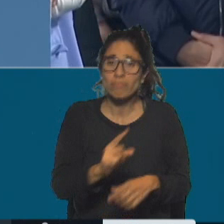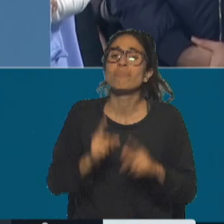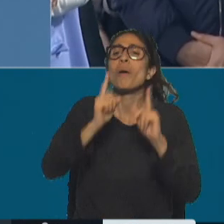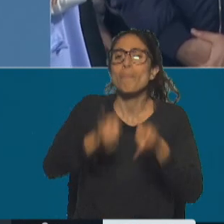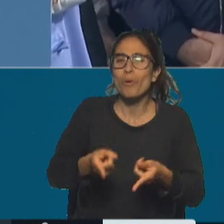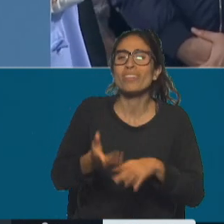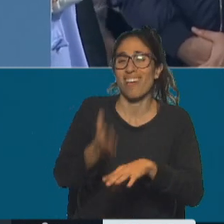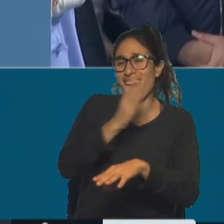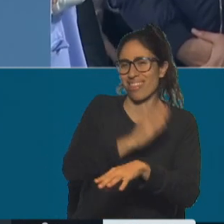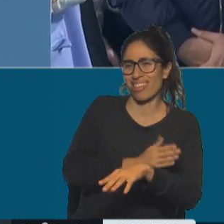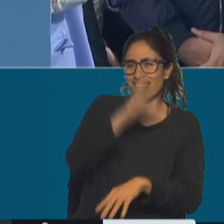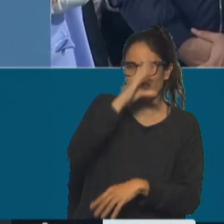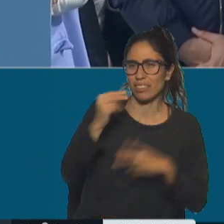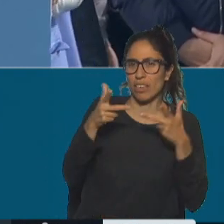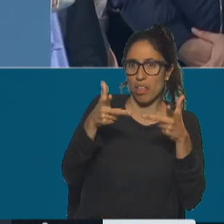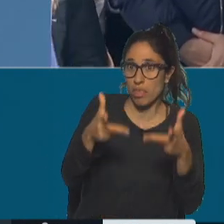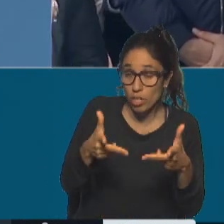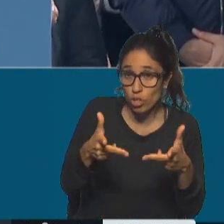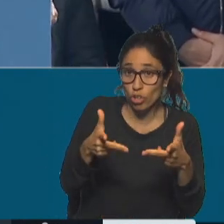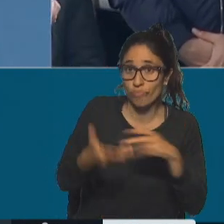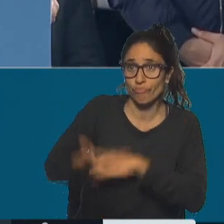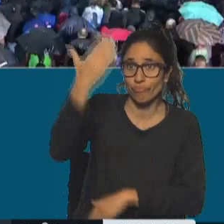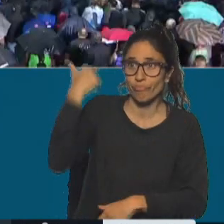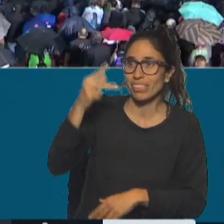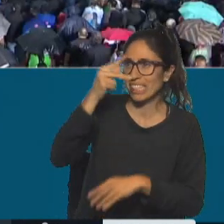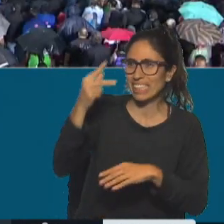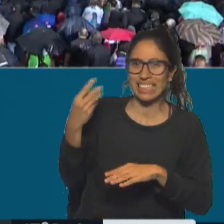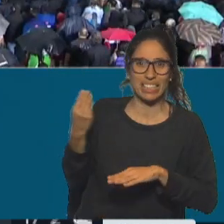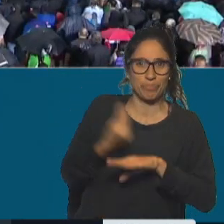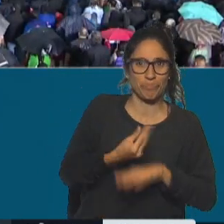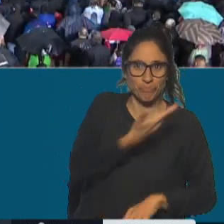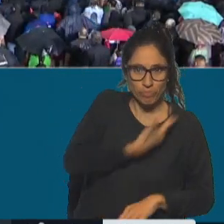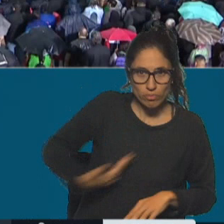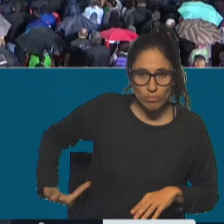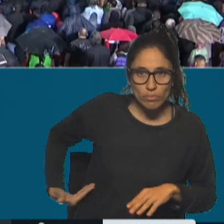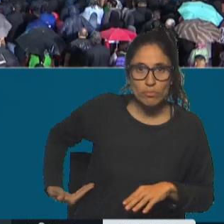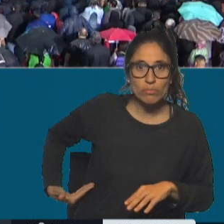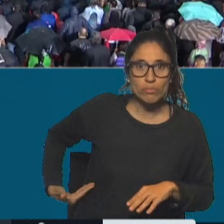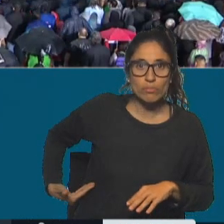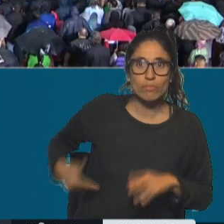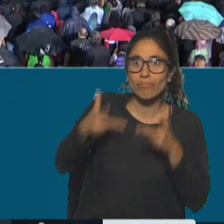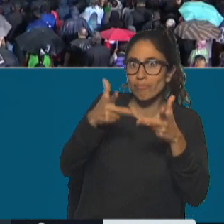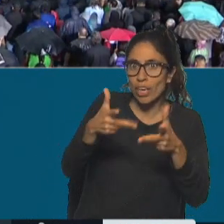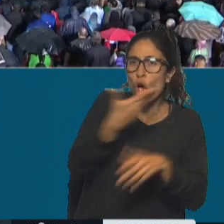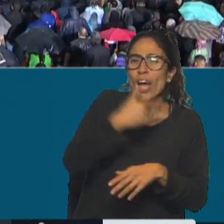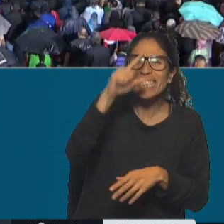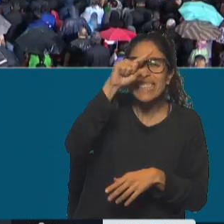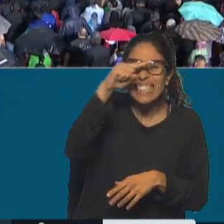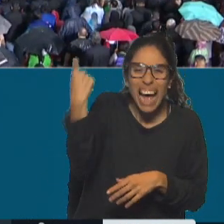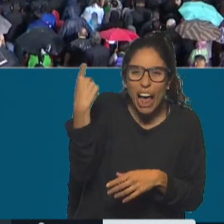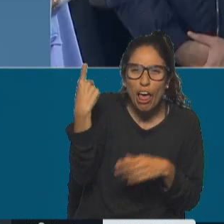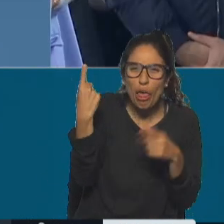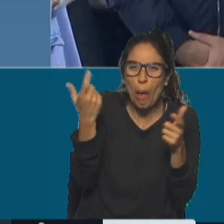Cómo recibió Néstor Kirchner el Estado o en qué lugar estaba, haciendo incluso referencia con la mano, que era así de chiquitito. Por otra